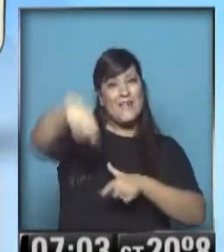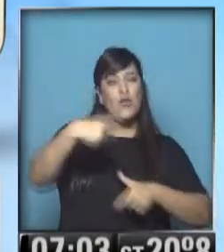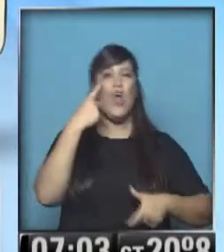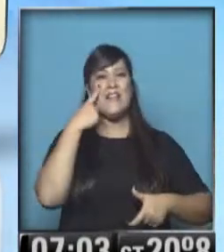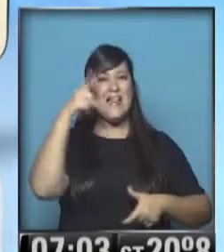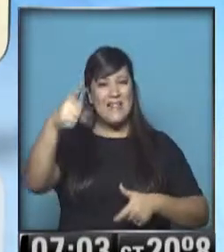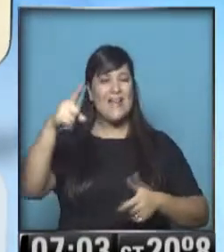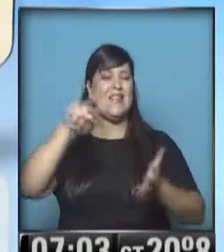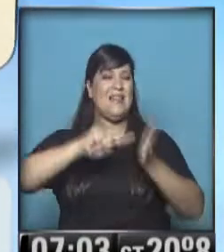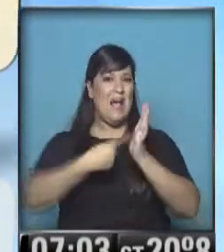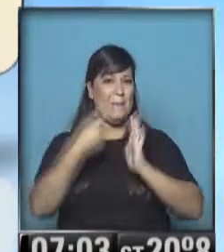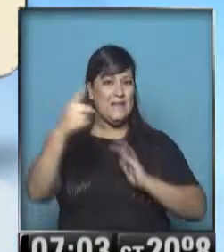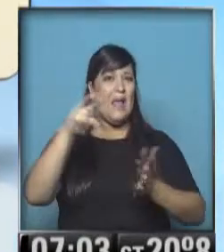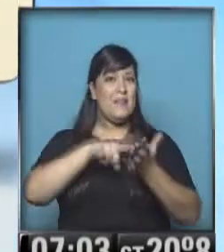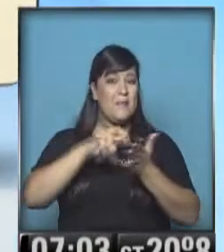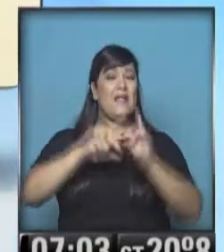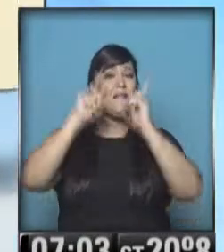vicegobernador Miguel Issa.